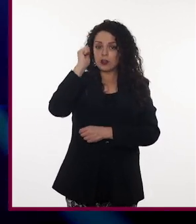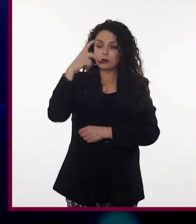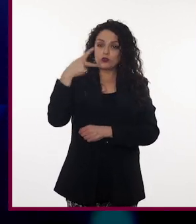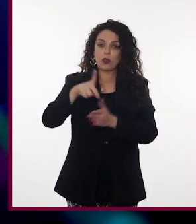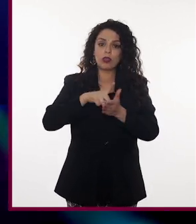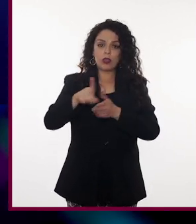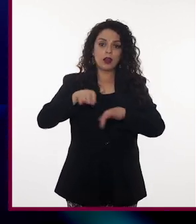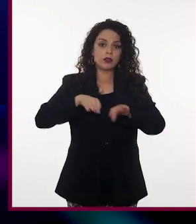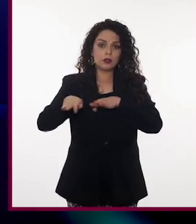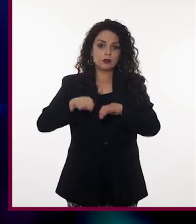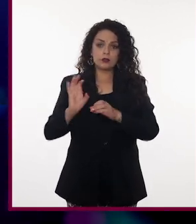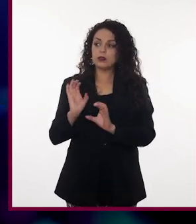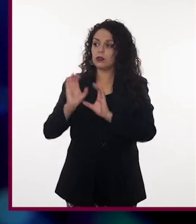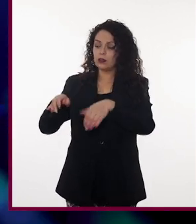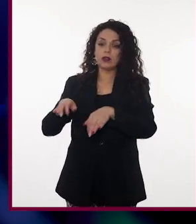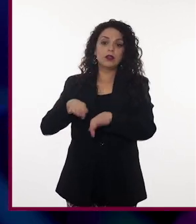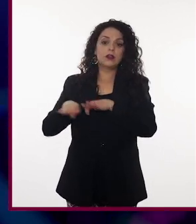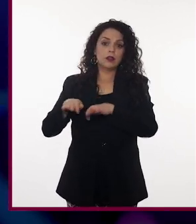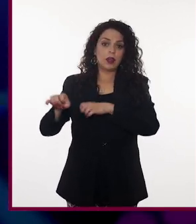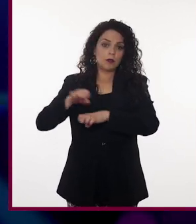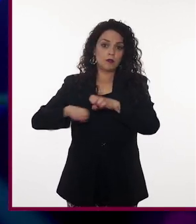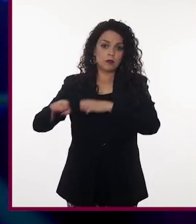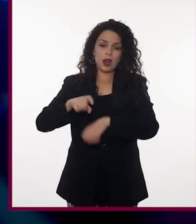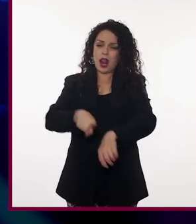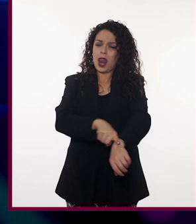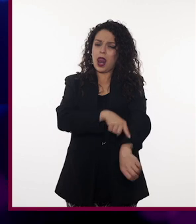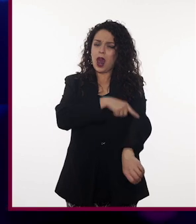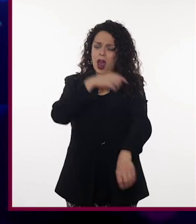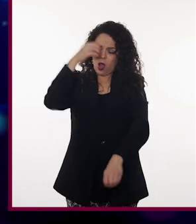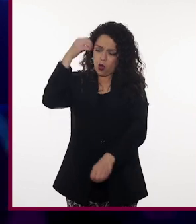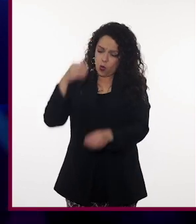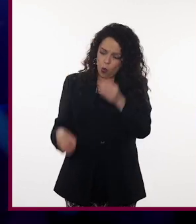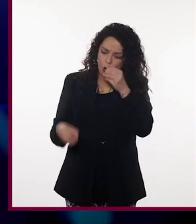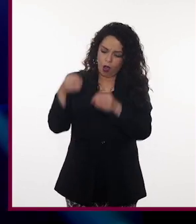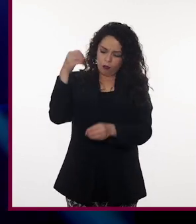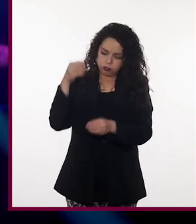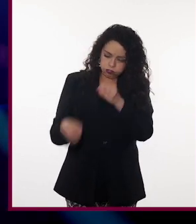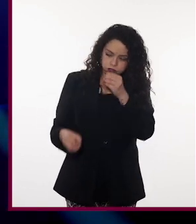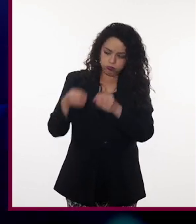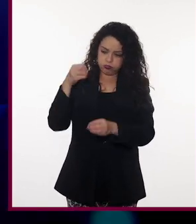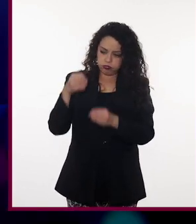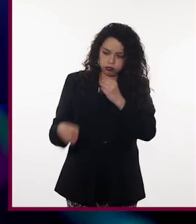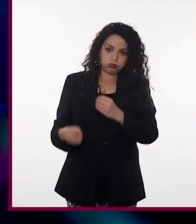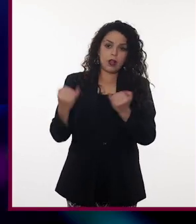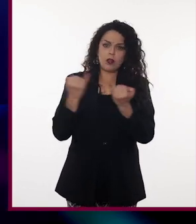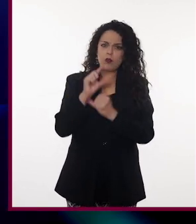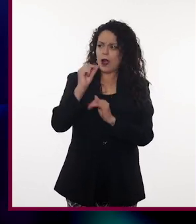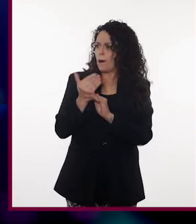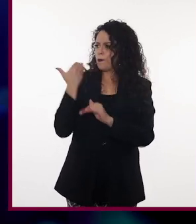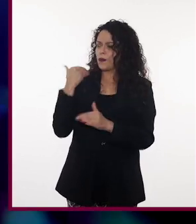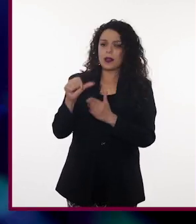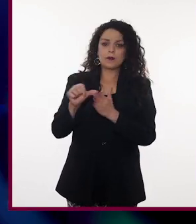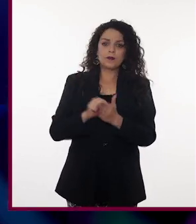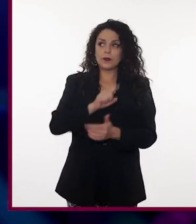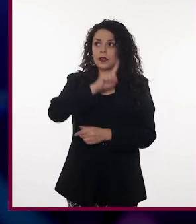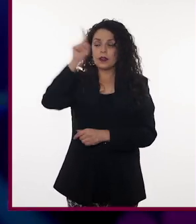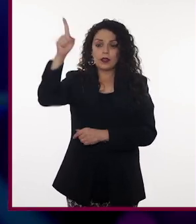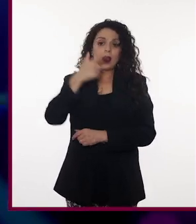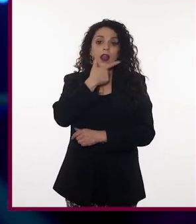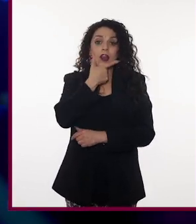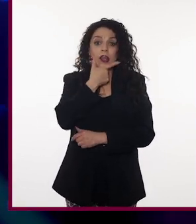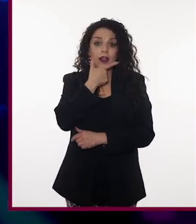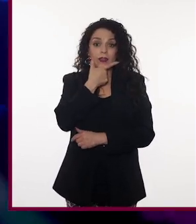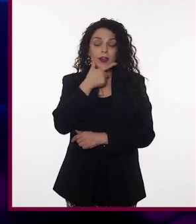y se han sometido a juicios larguísimos, donde después de años, eso es lo que acaba de pasar hace unos meses en Inglaterra, se les